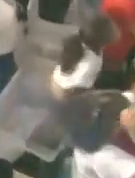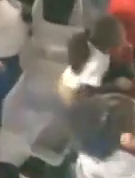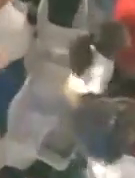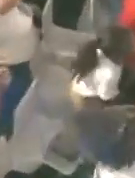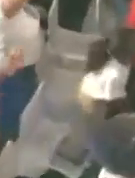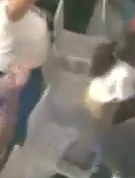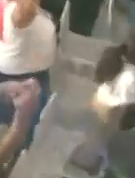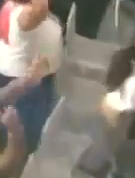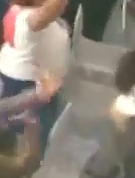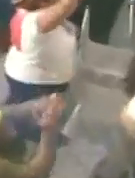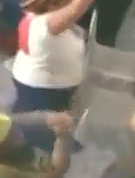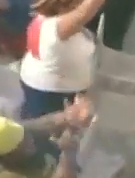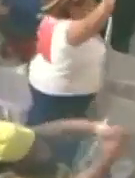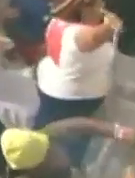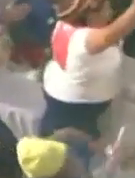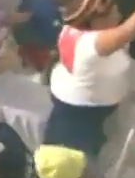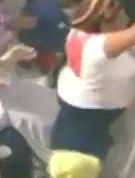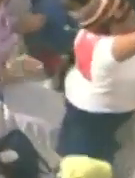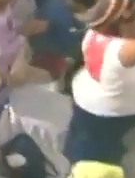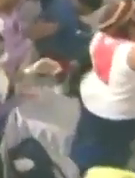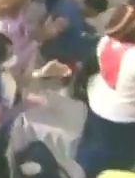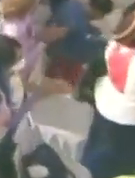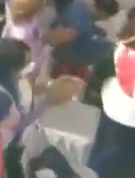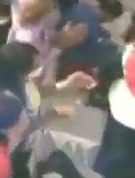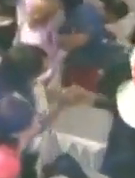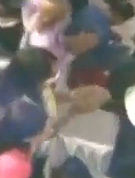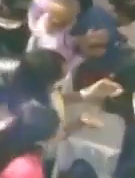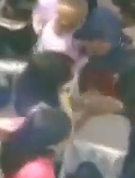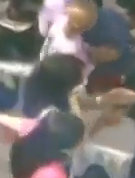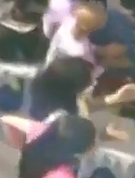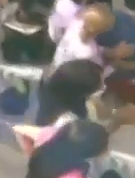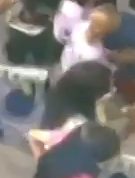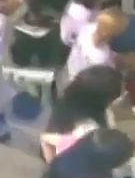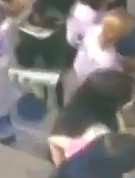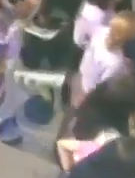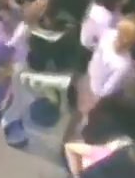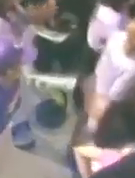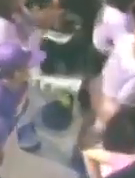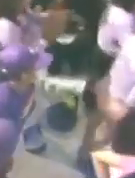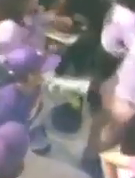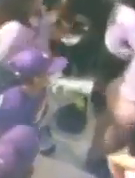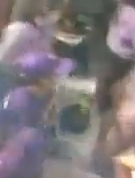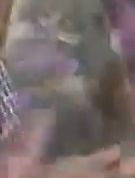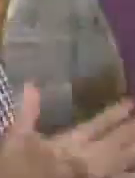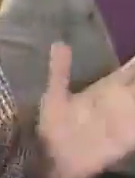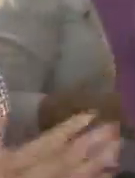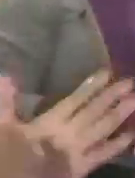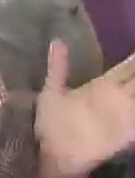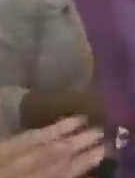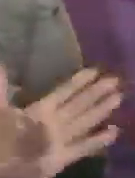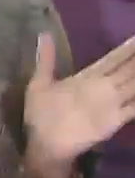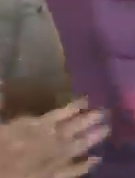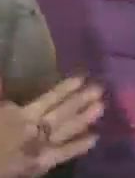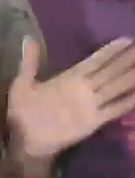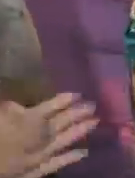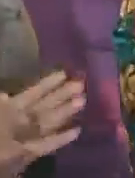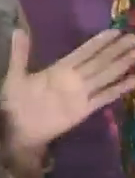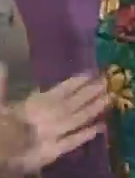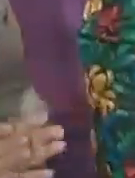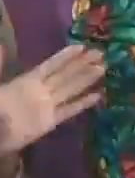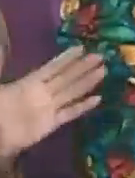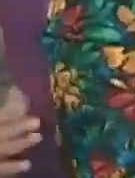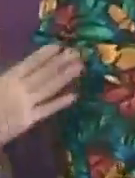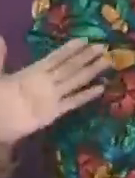23 años de la creación de INEA Mujer, el Instituto Nacional de la Mujer, su fundadora